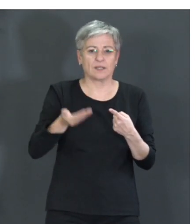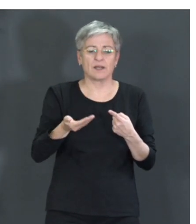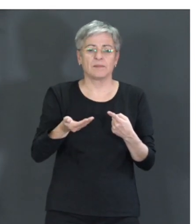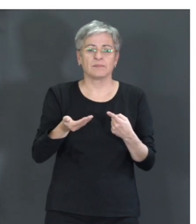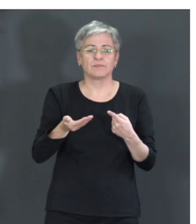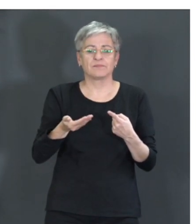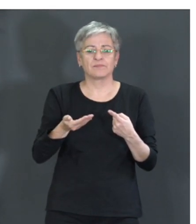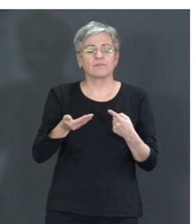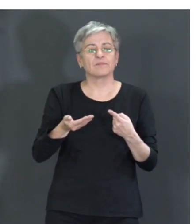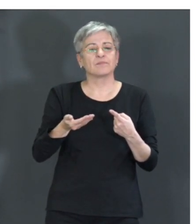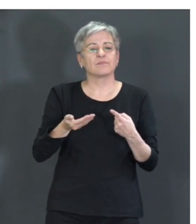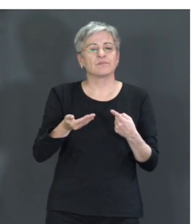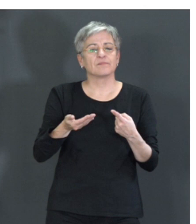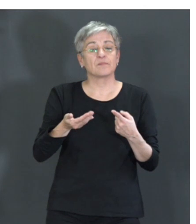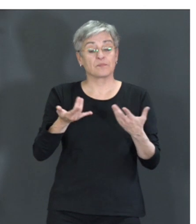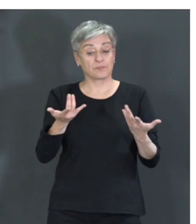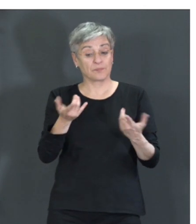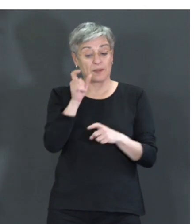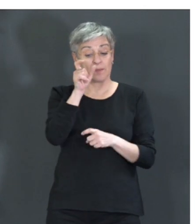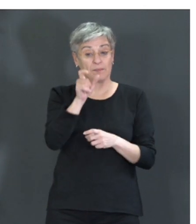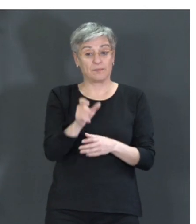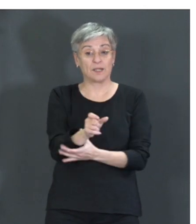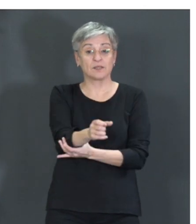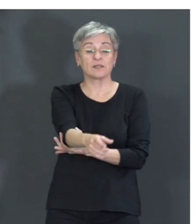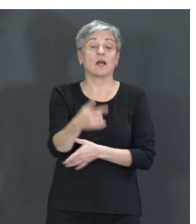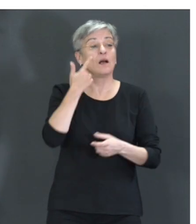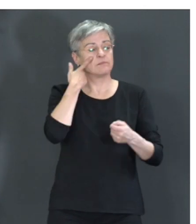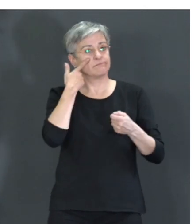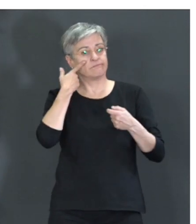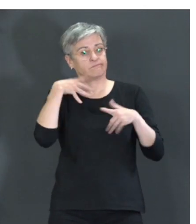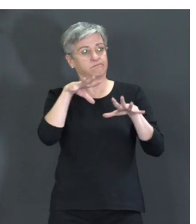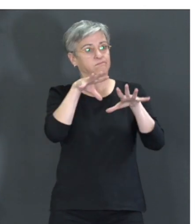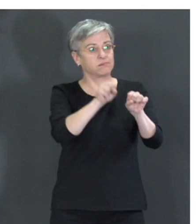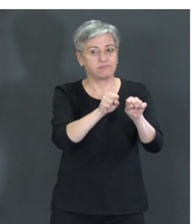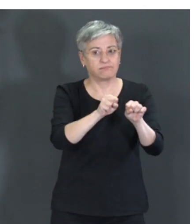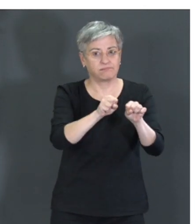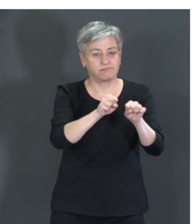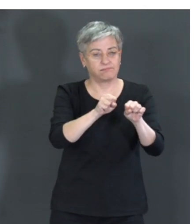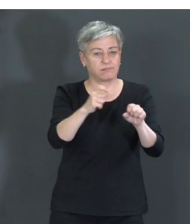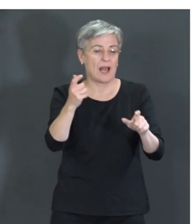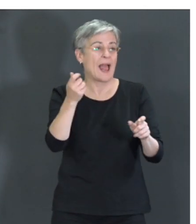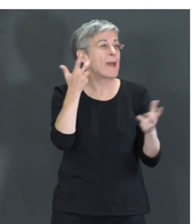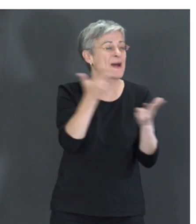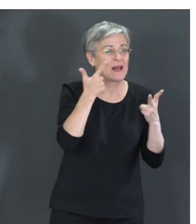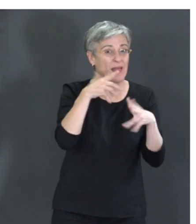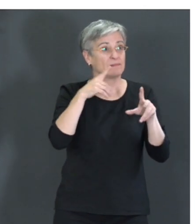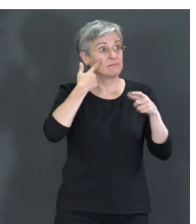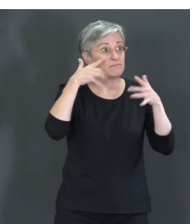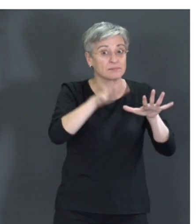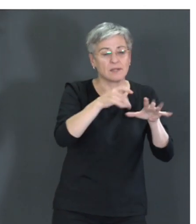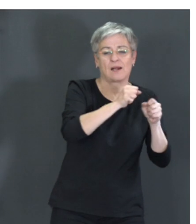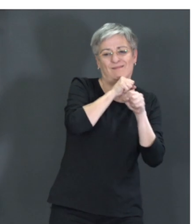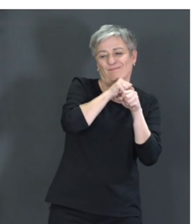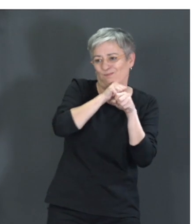obviamente garantizar que primero la detección de la emergencia llegue a todas las personas